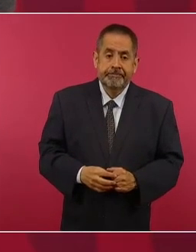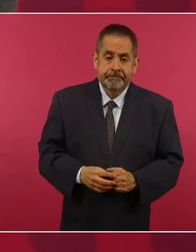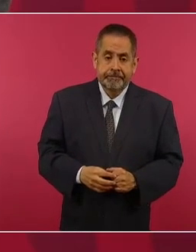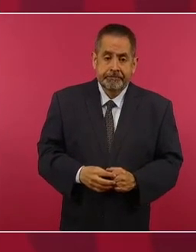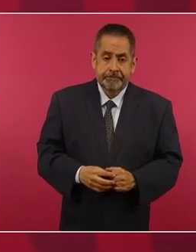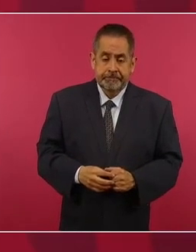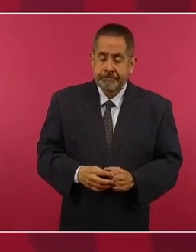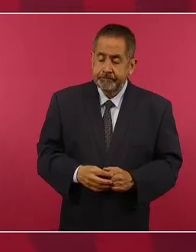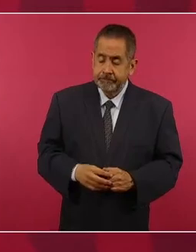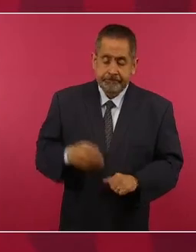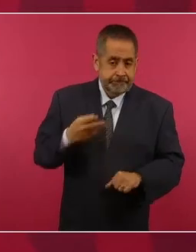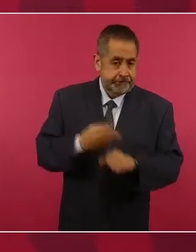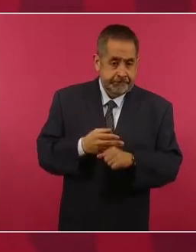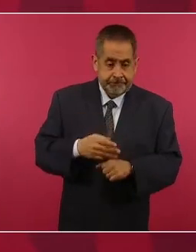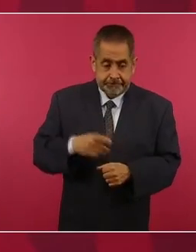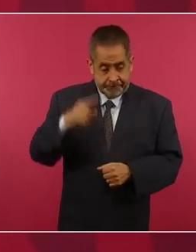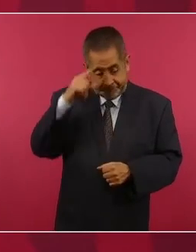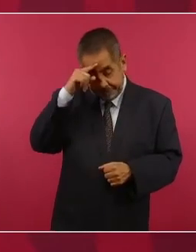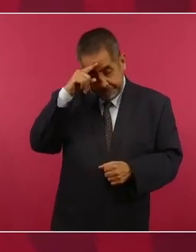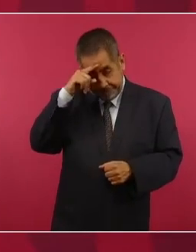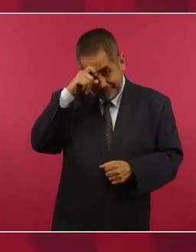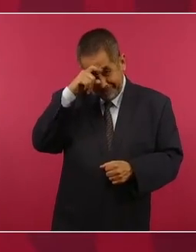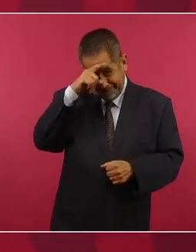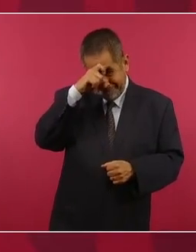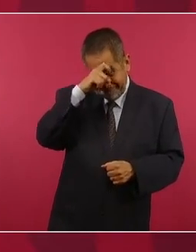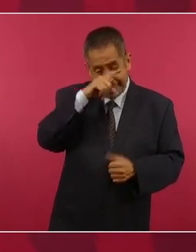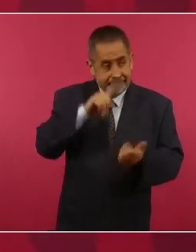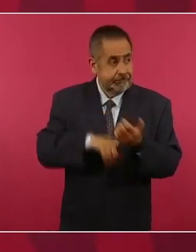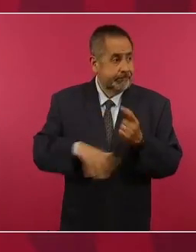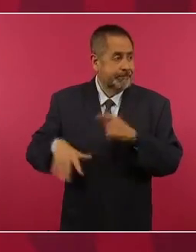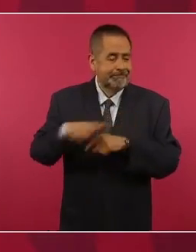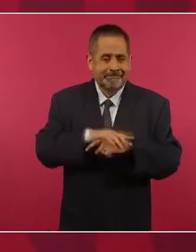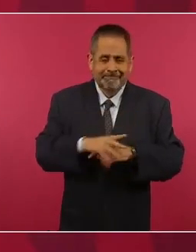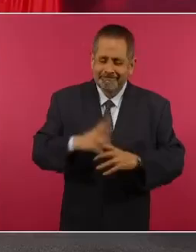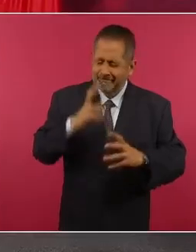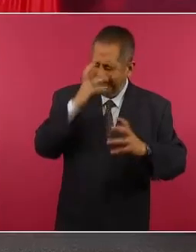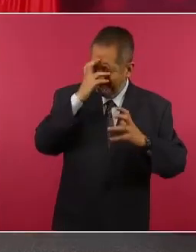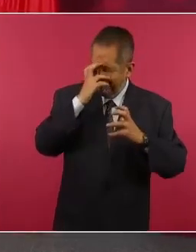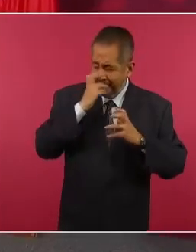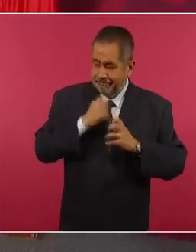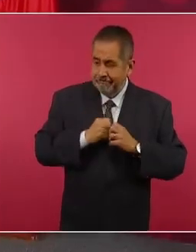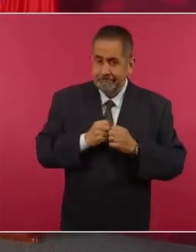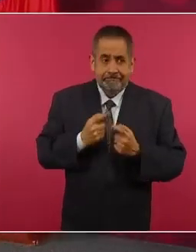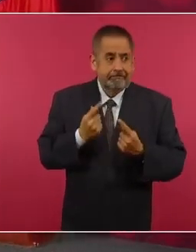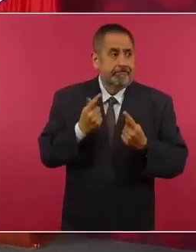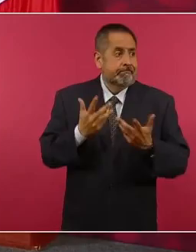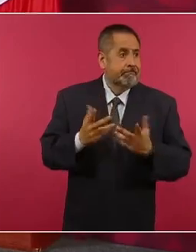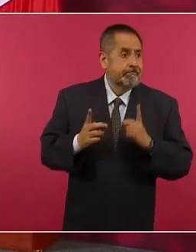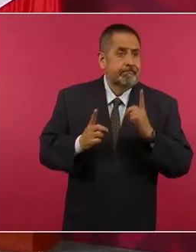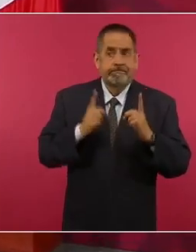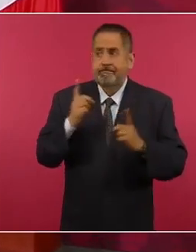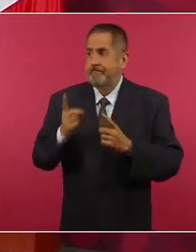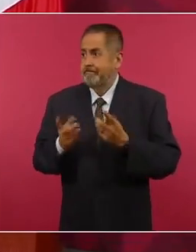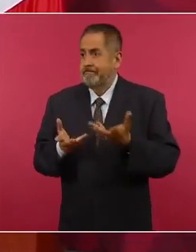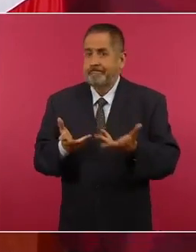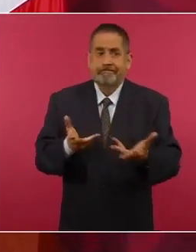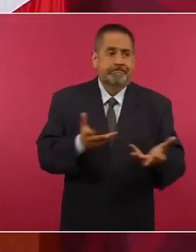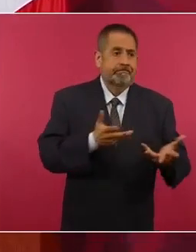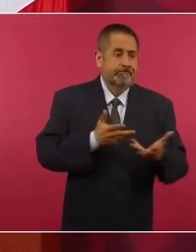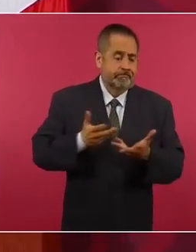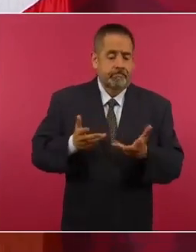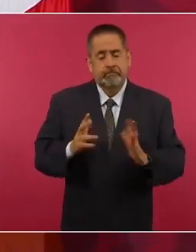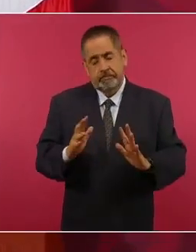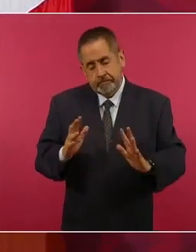fueron momentos de tristeza, de incertidumbre, y